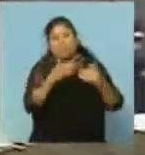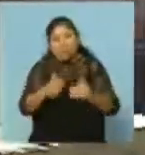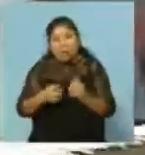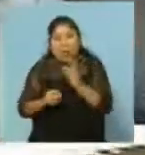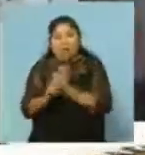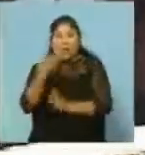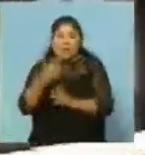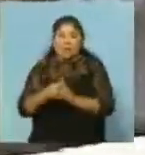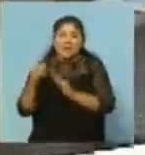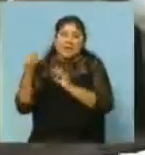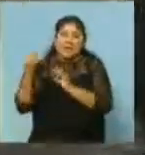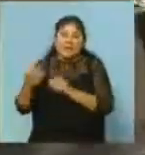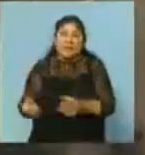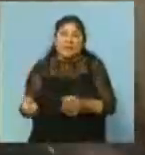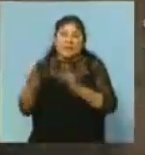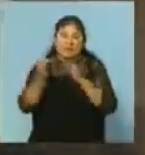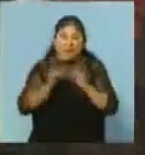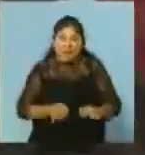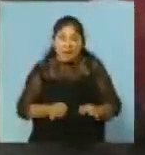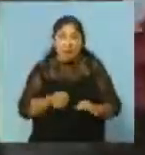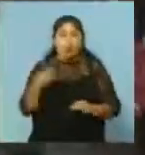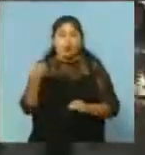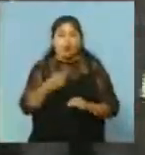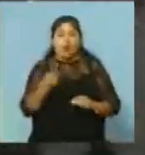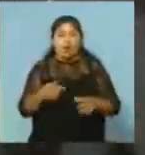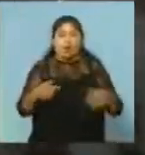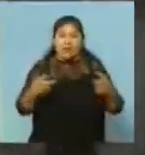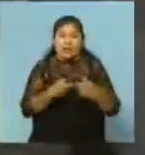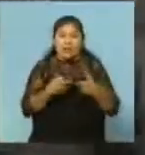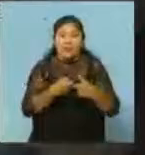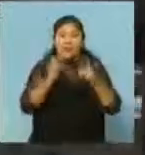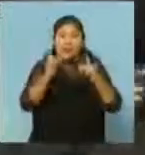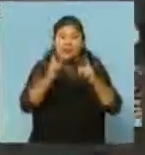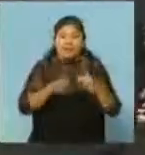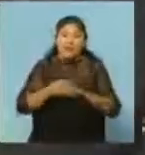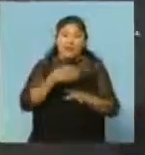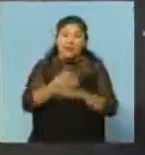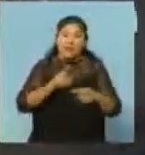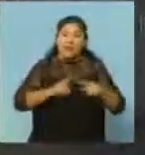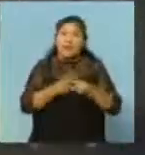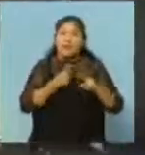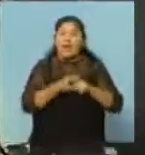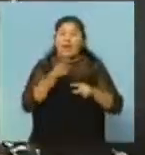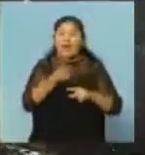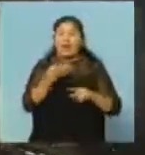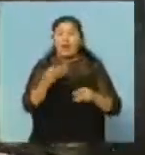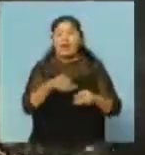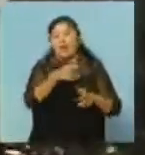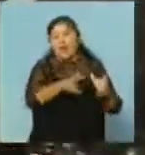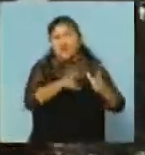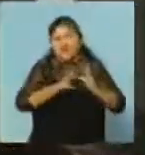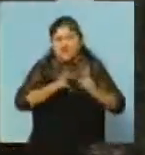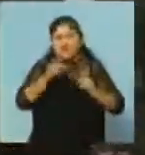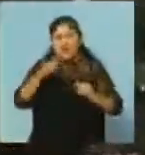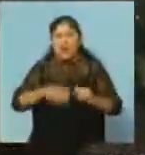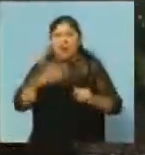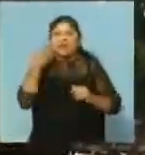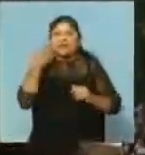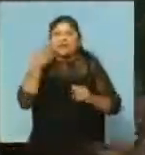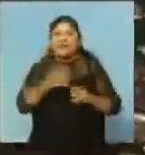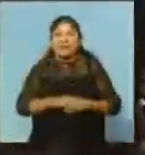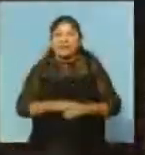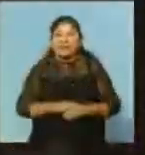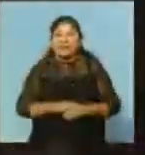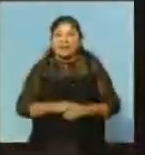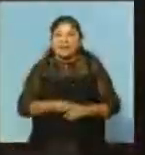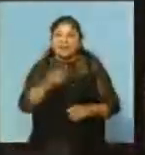mañana vinimos con Darío a hacer el reclamo y nos dijeron que iban a entregar cargos a la tarde, o sea, ahora. Vemos que hay una